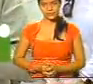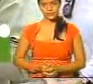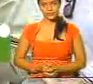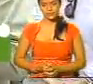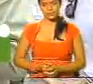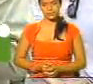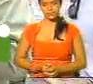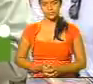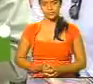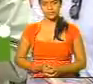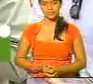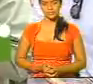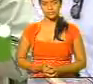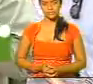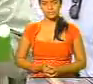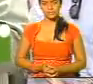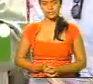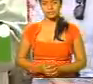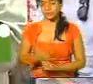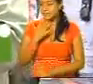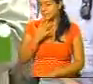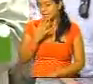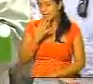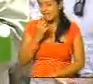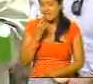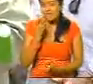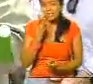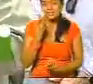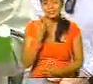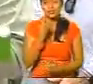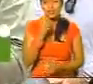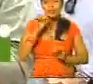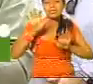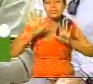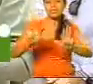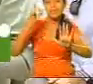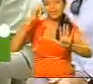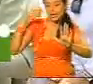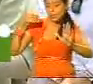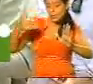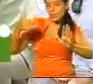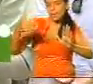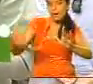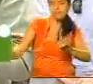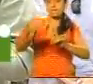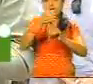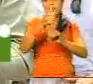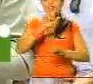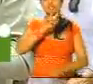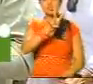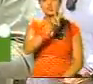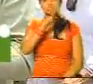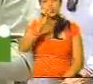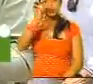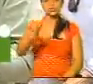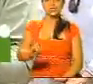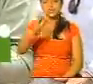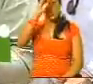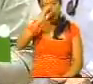Estamos apenas a 10 días de conmemorar los 200